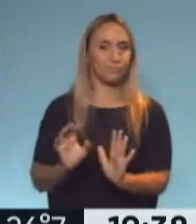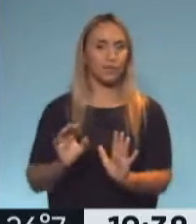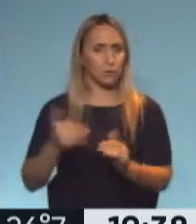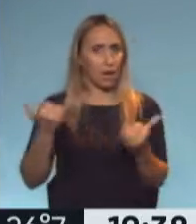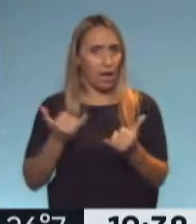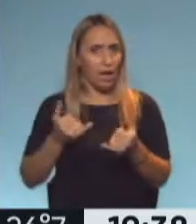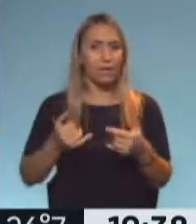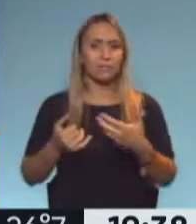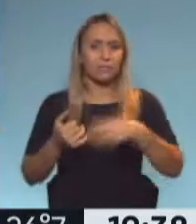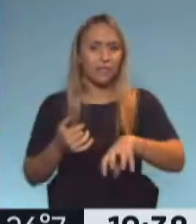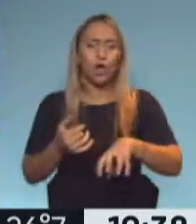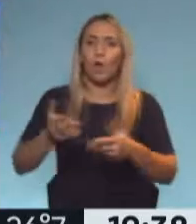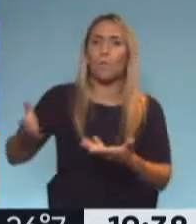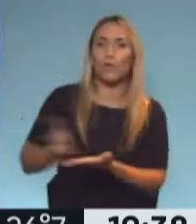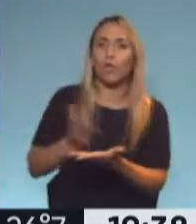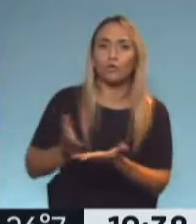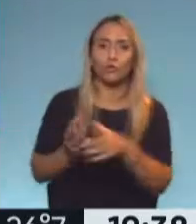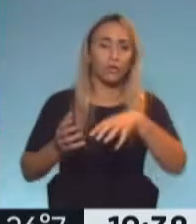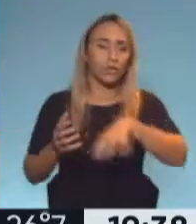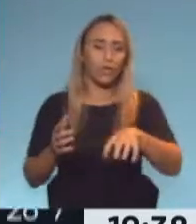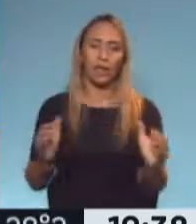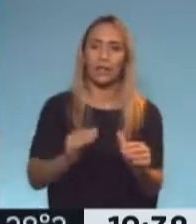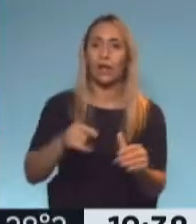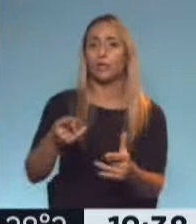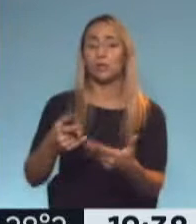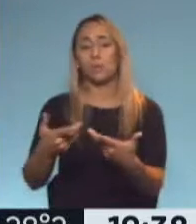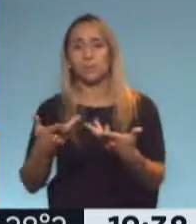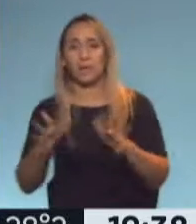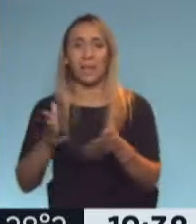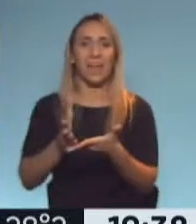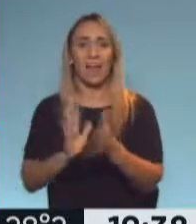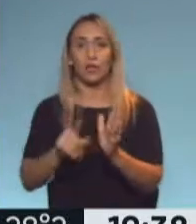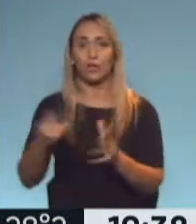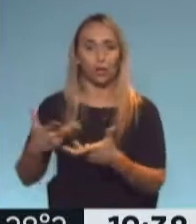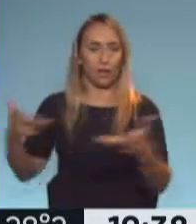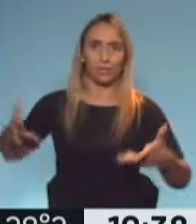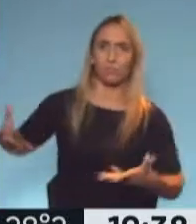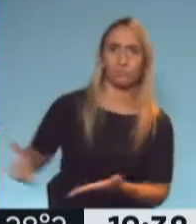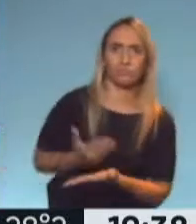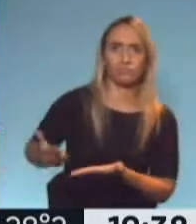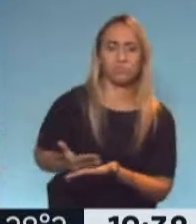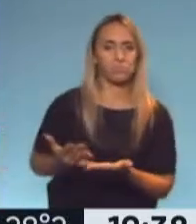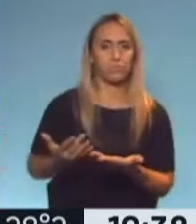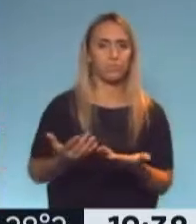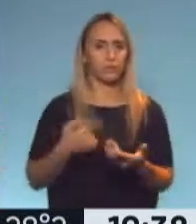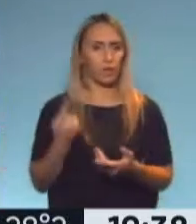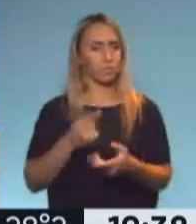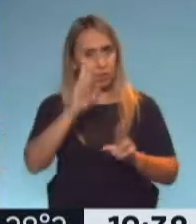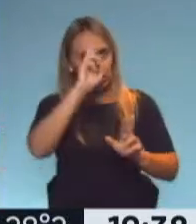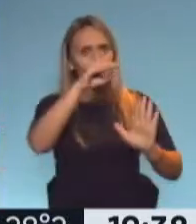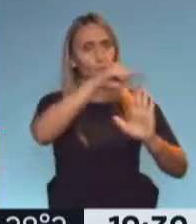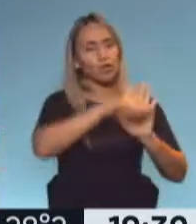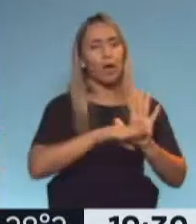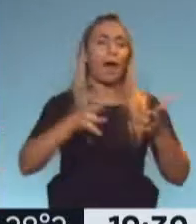medianos, grandes productores. En todos los casos ha habido esta conducta de respeto por los protocolos, algunas veces con más,